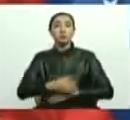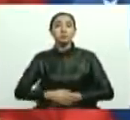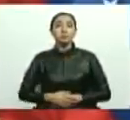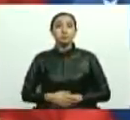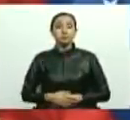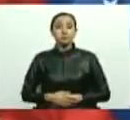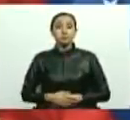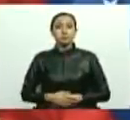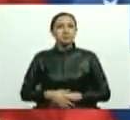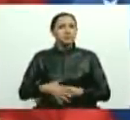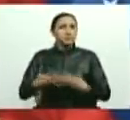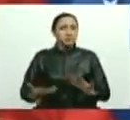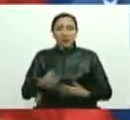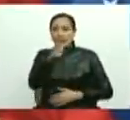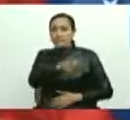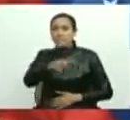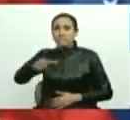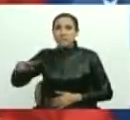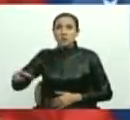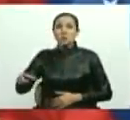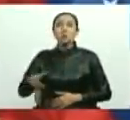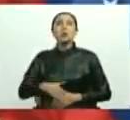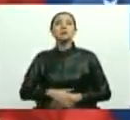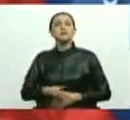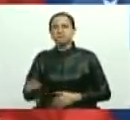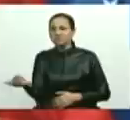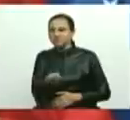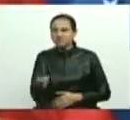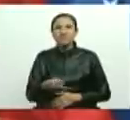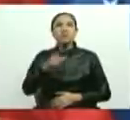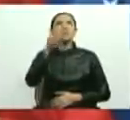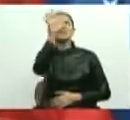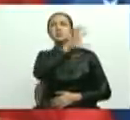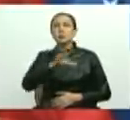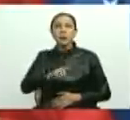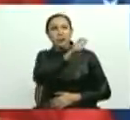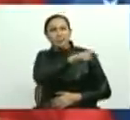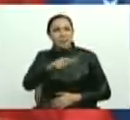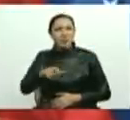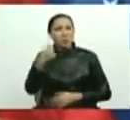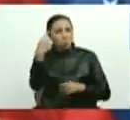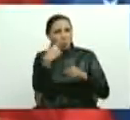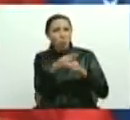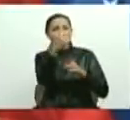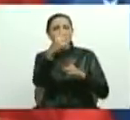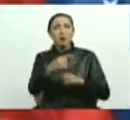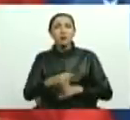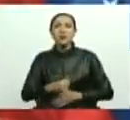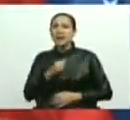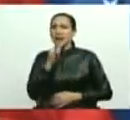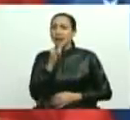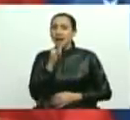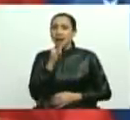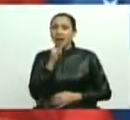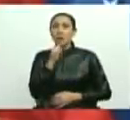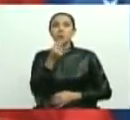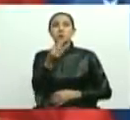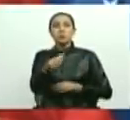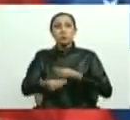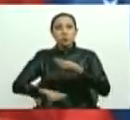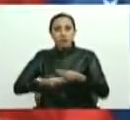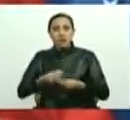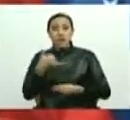estas personas recibían desde el extranjero, según la experticia informática y